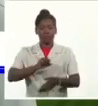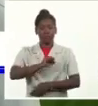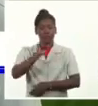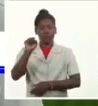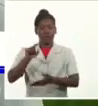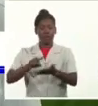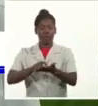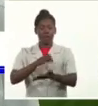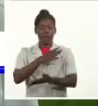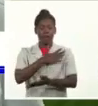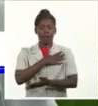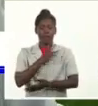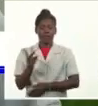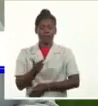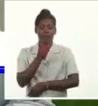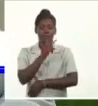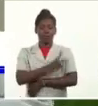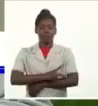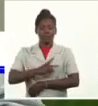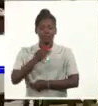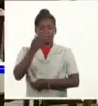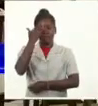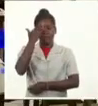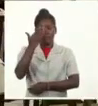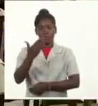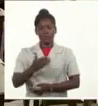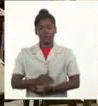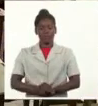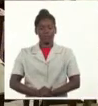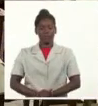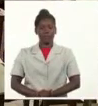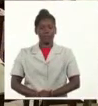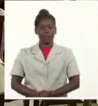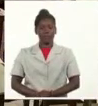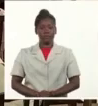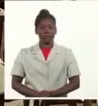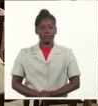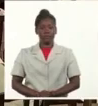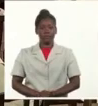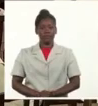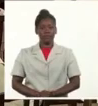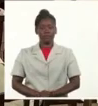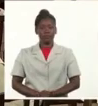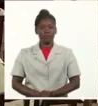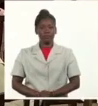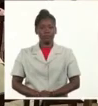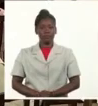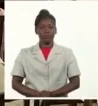ansiada. Muchas gracias. Muchísimas gracias. Gracias.